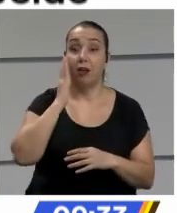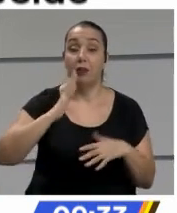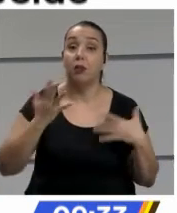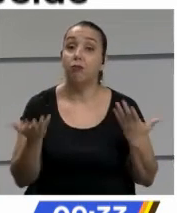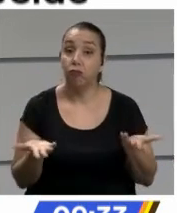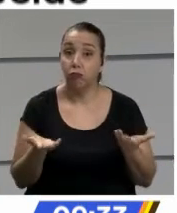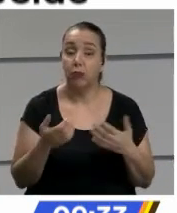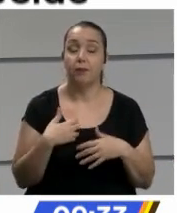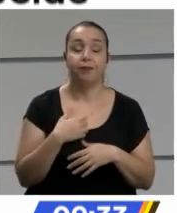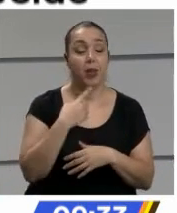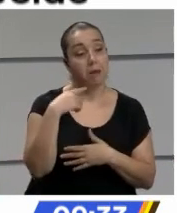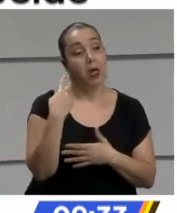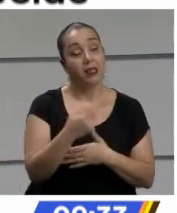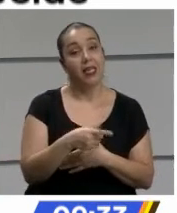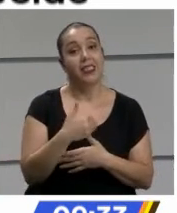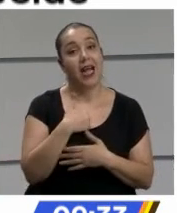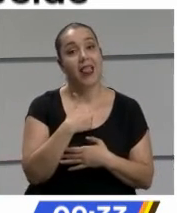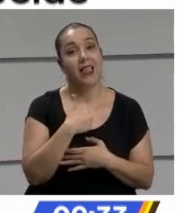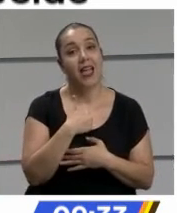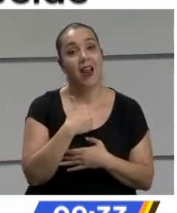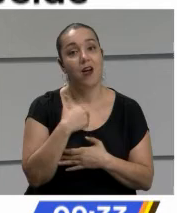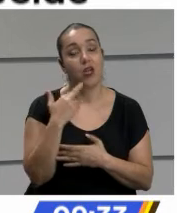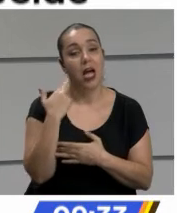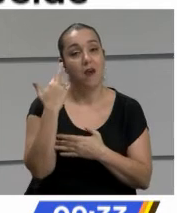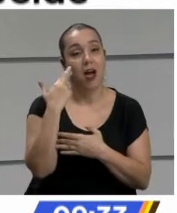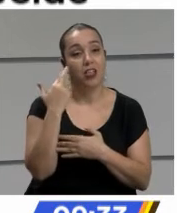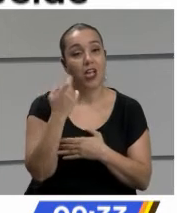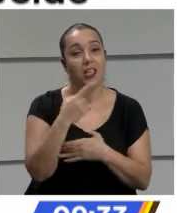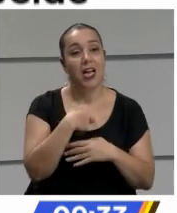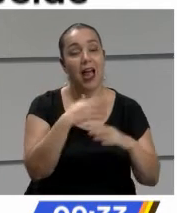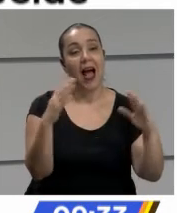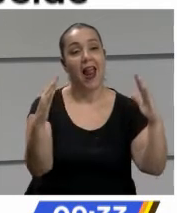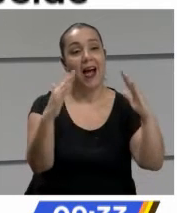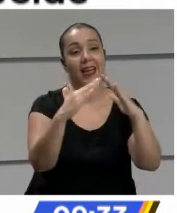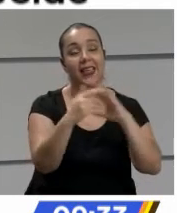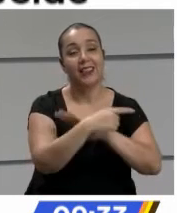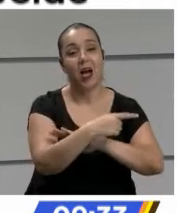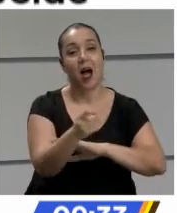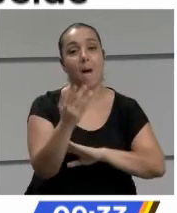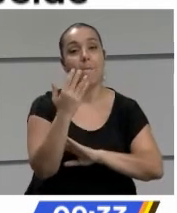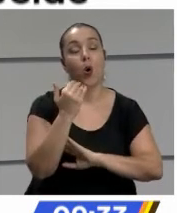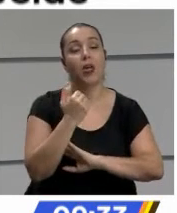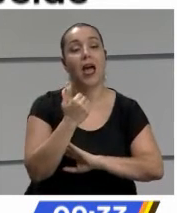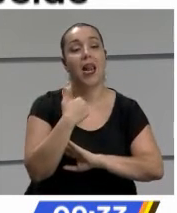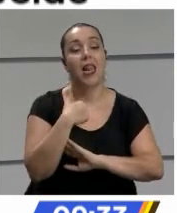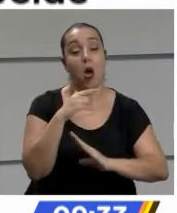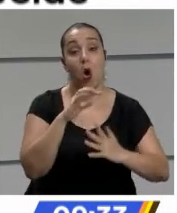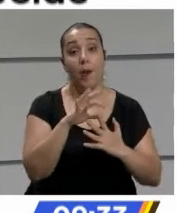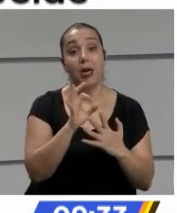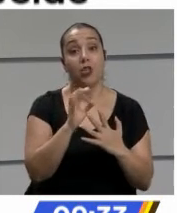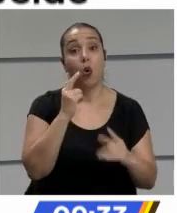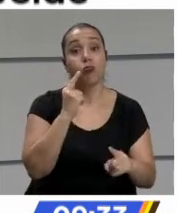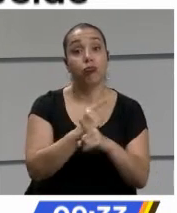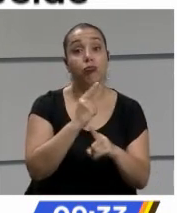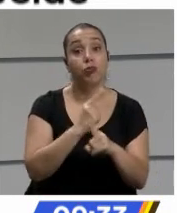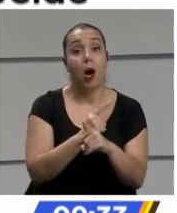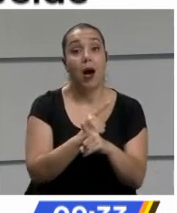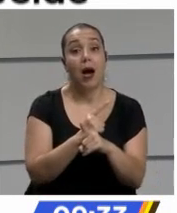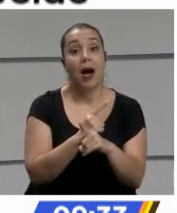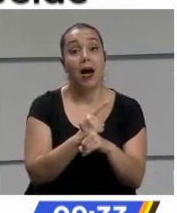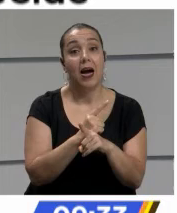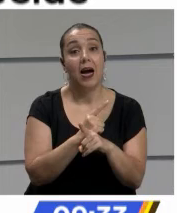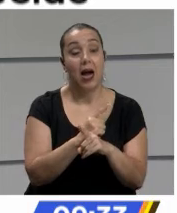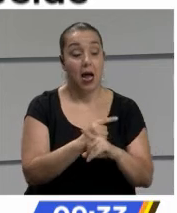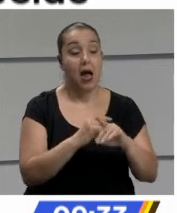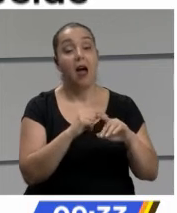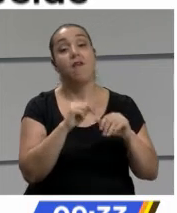caso, entonces, tiene razón él. Tienen razón en casita, porque la opción correcta del final sería la